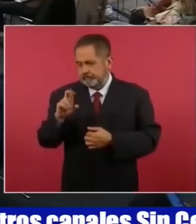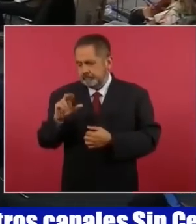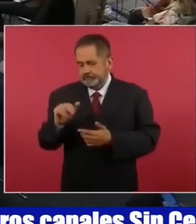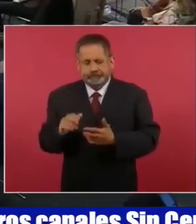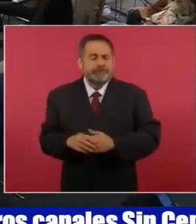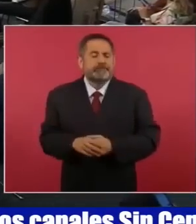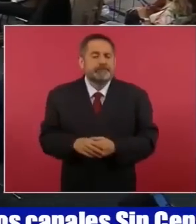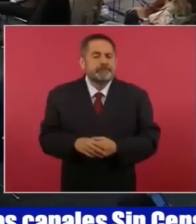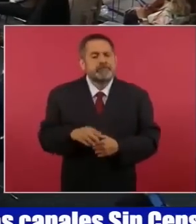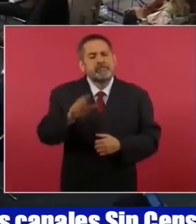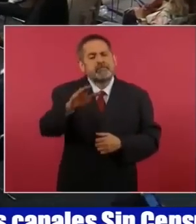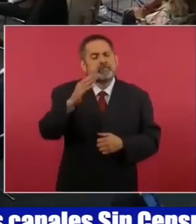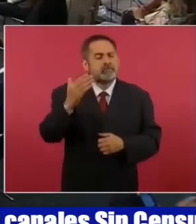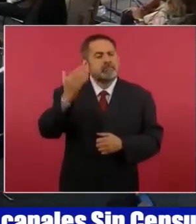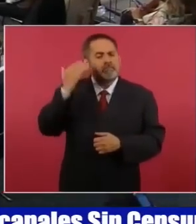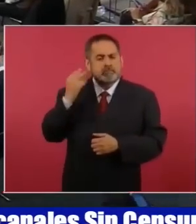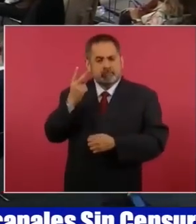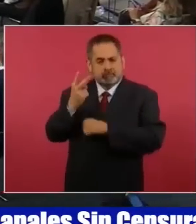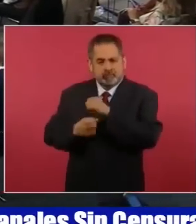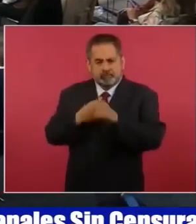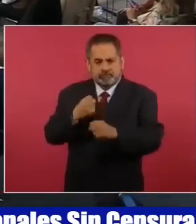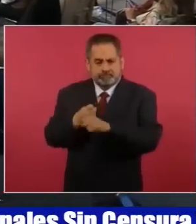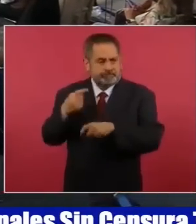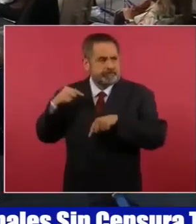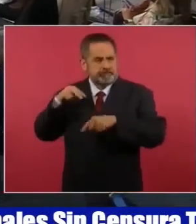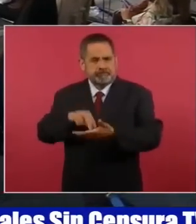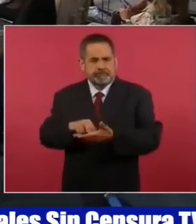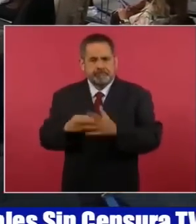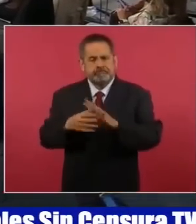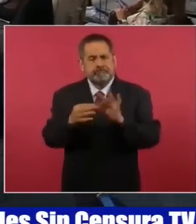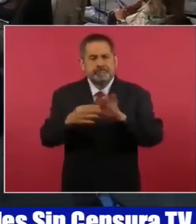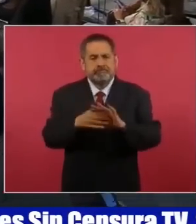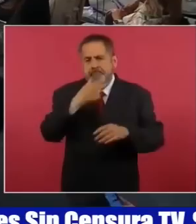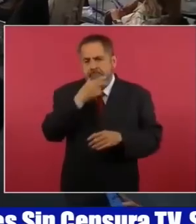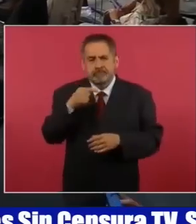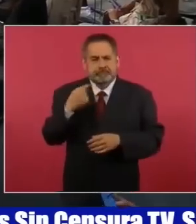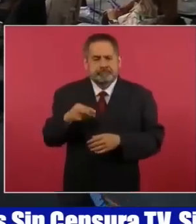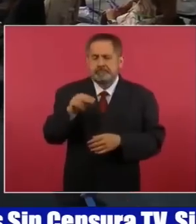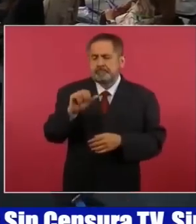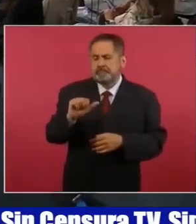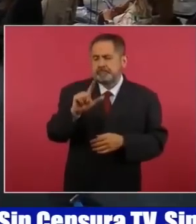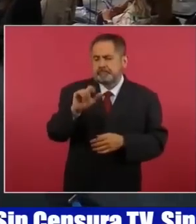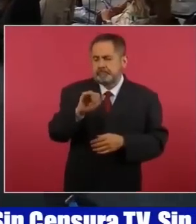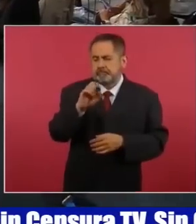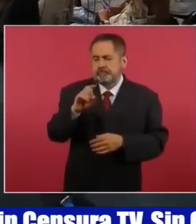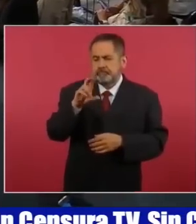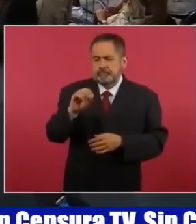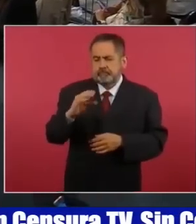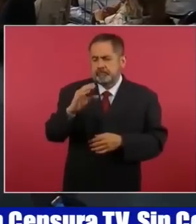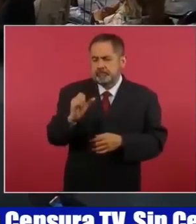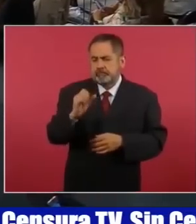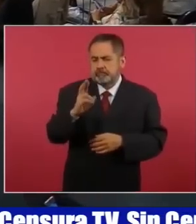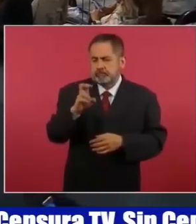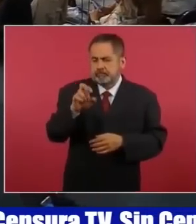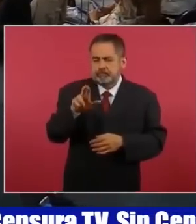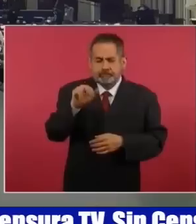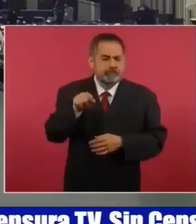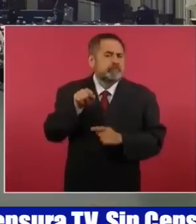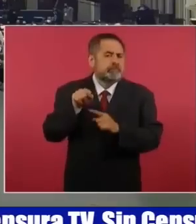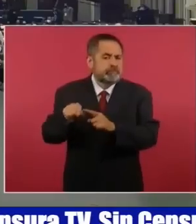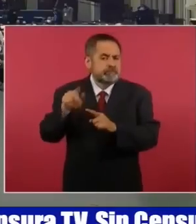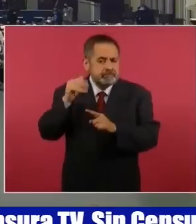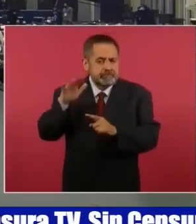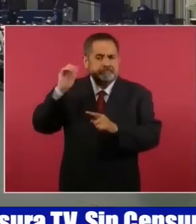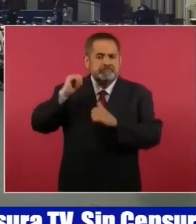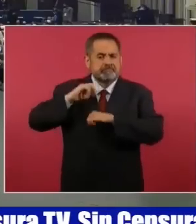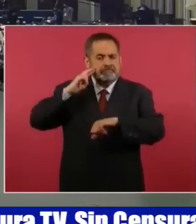años trajimos a la mañanera el caso de Alejandro Cabrera Fernández, una persona que fue o era titular